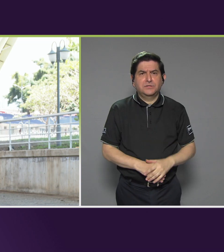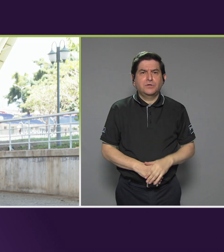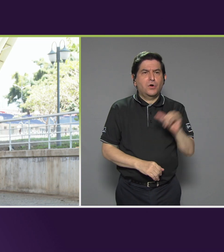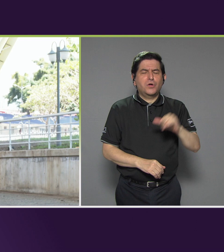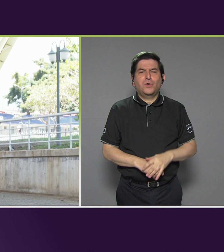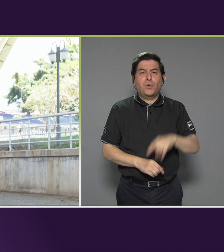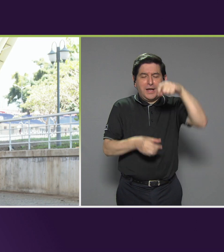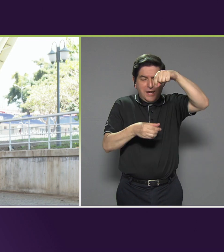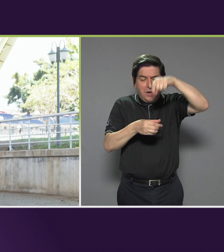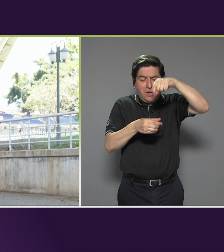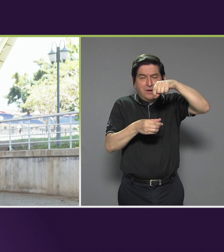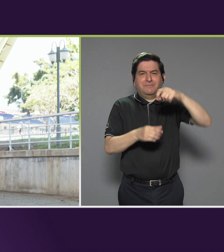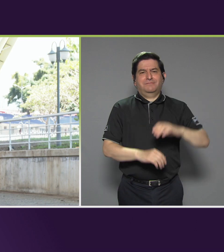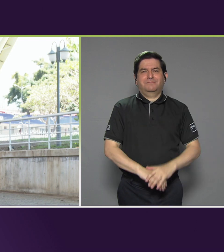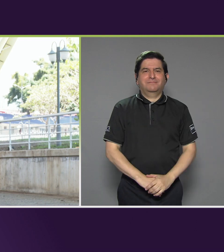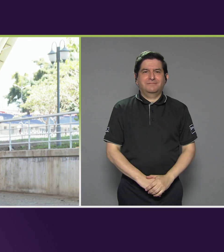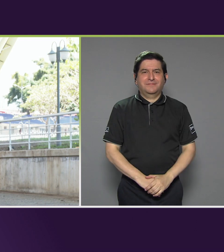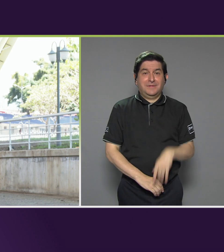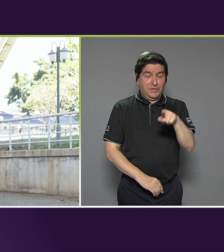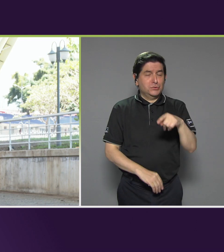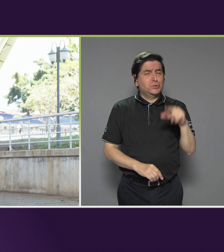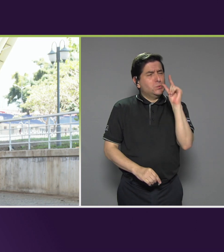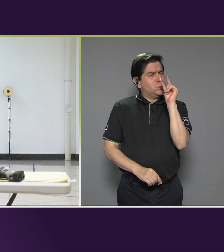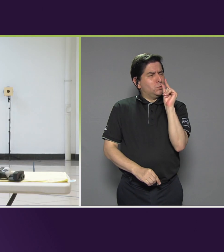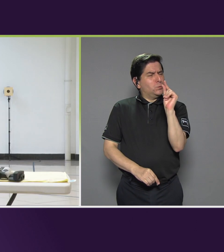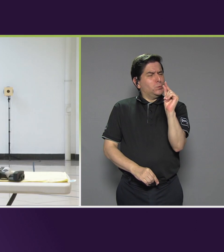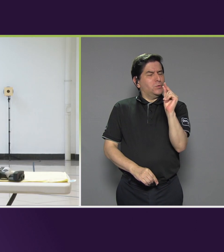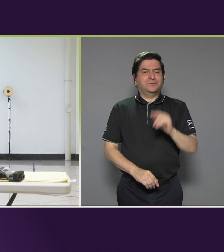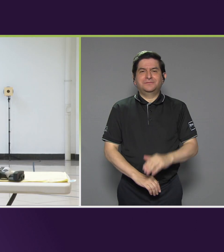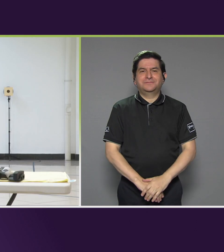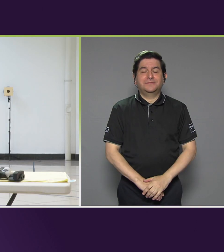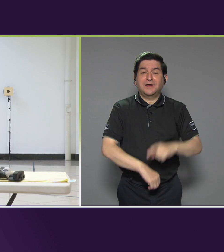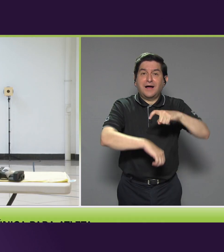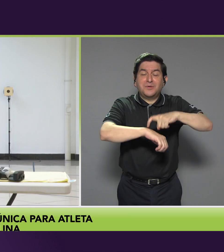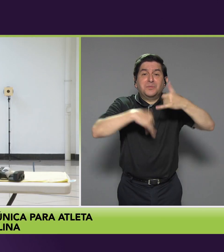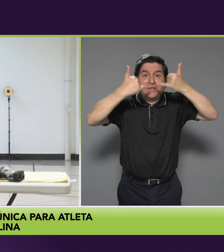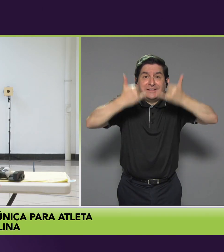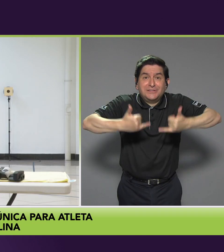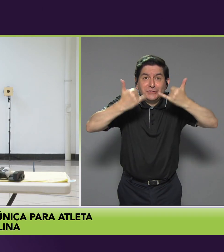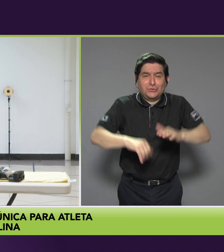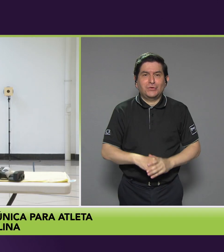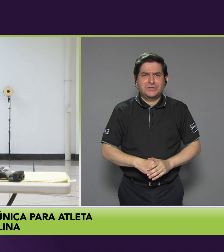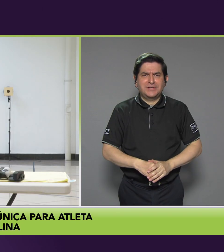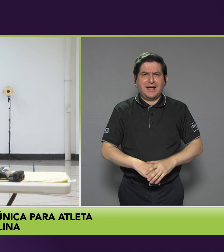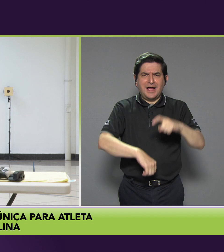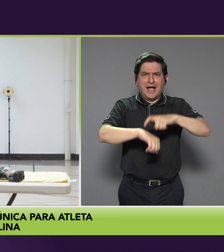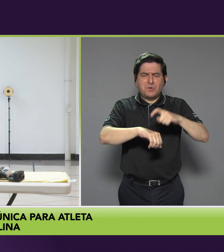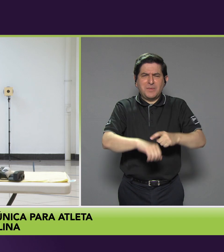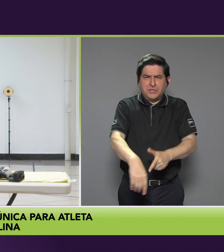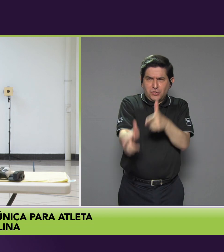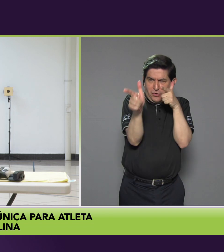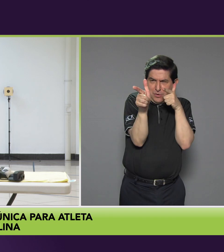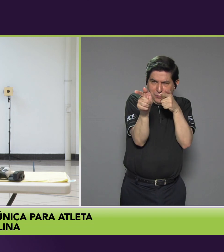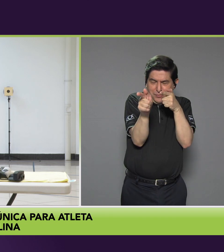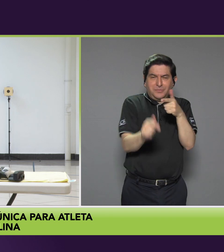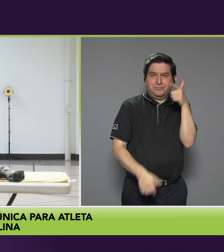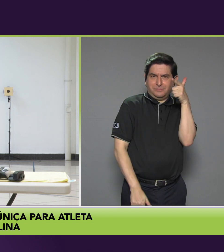una cabecita de un alfiler, es muy pequeñito. Sí, bueno, a la hora de ya estar en la línea de fuego que le llaman,